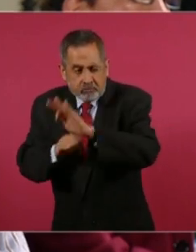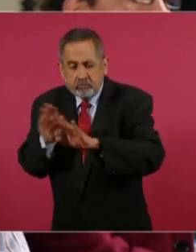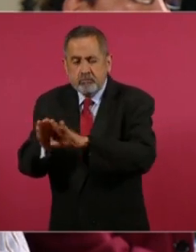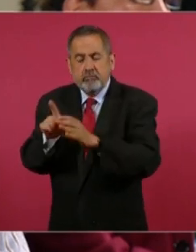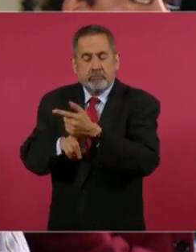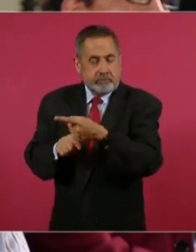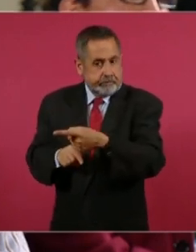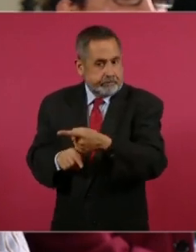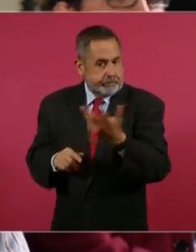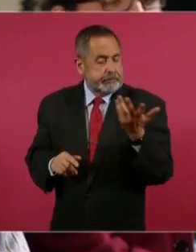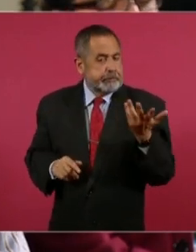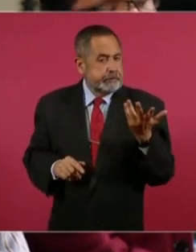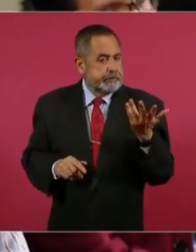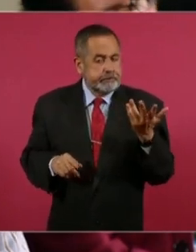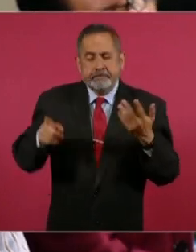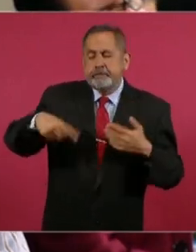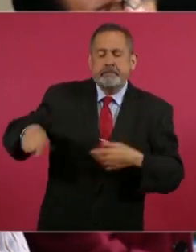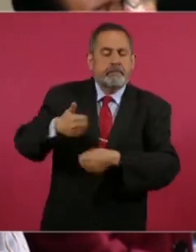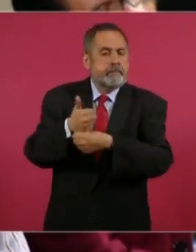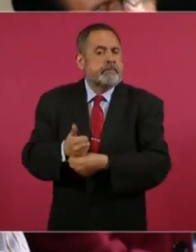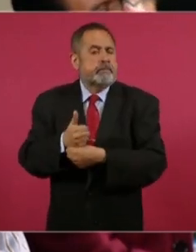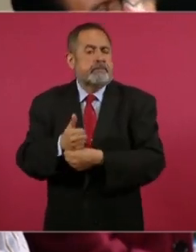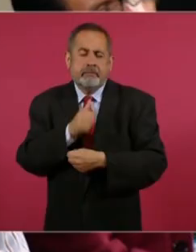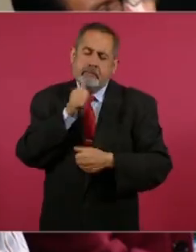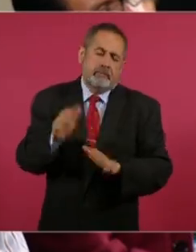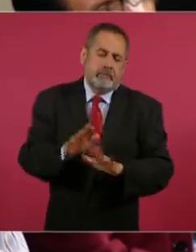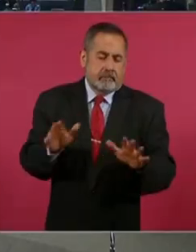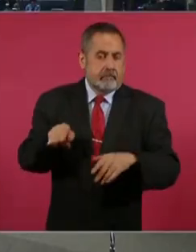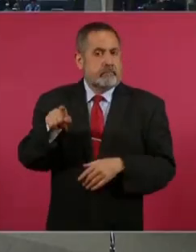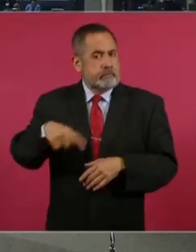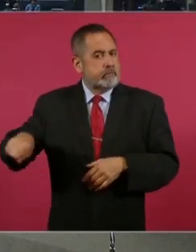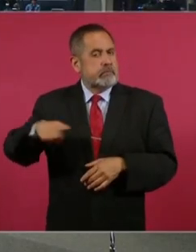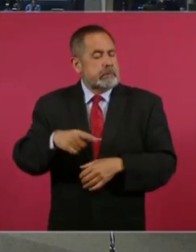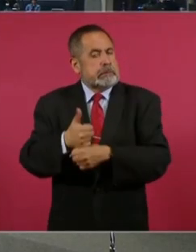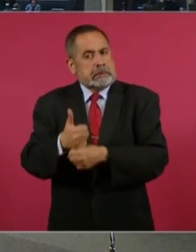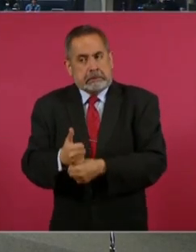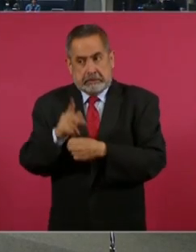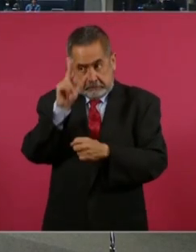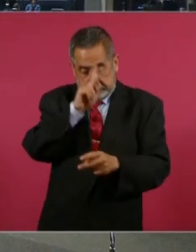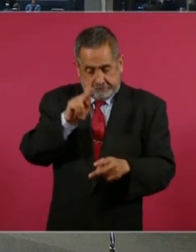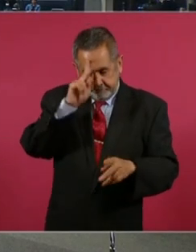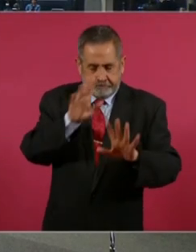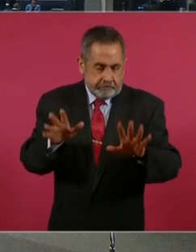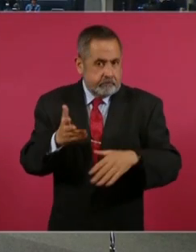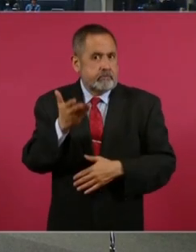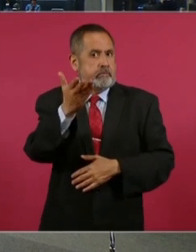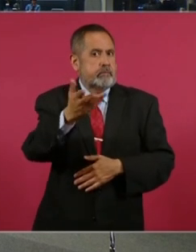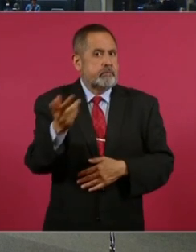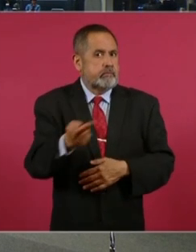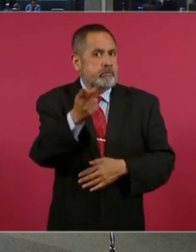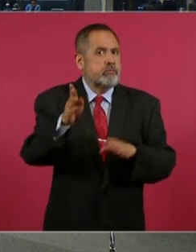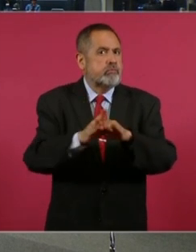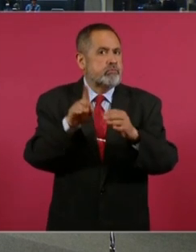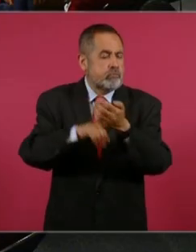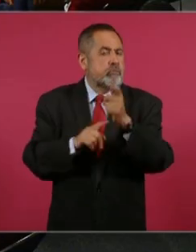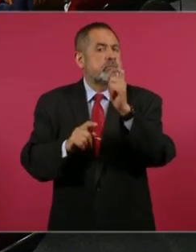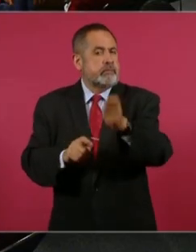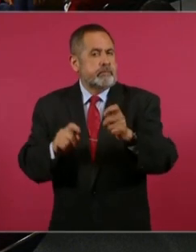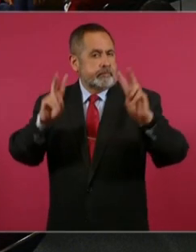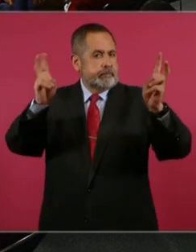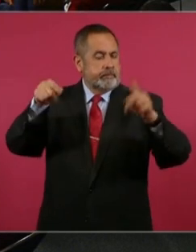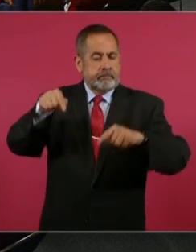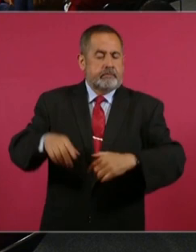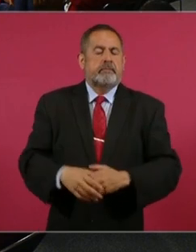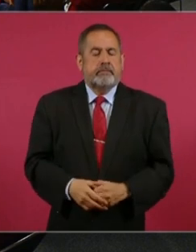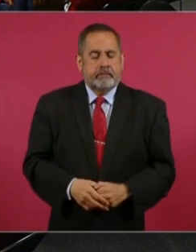poder destrabar y que no sufra la gente, que es precisamente la que más está padeciendo esto. Presidente, preguntarle sobre este tema